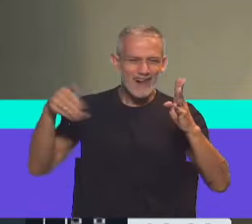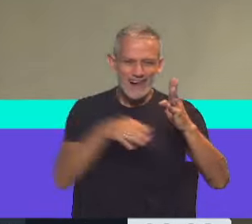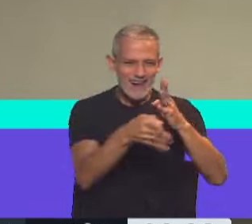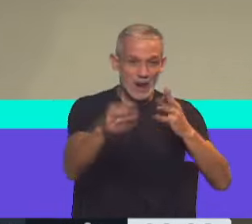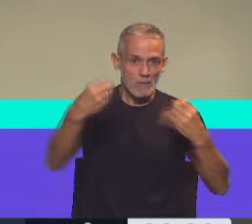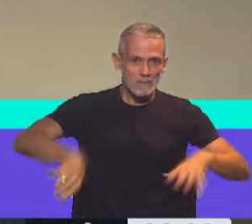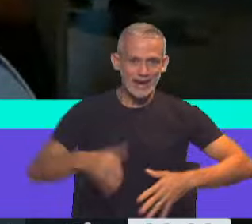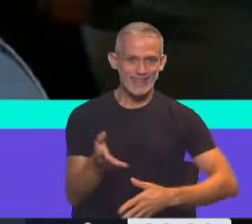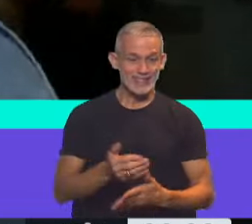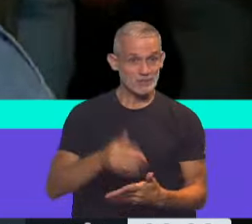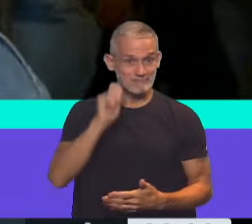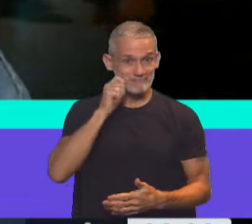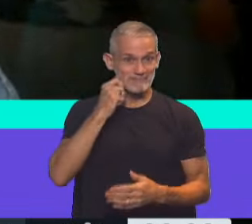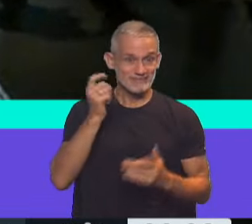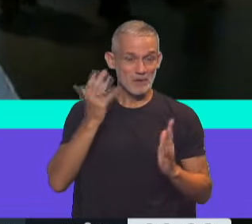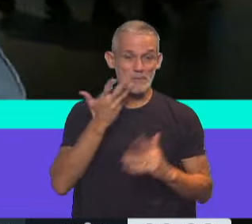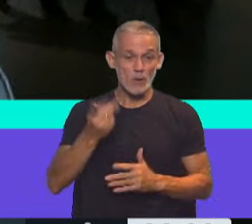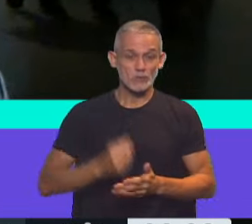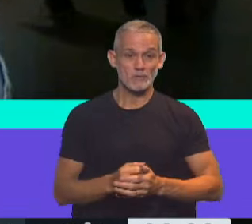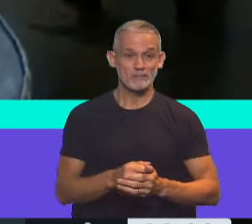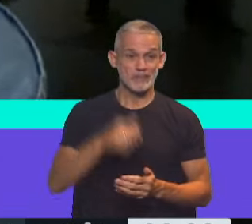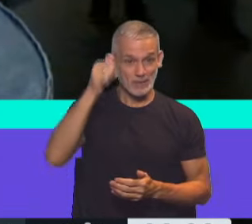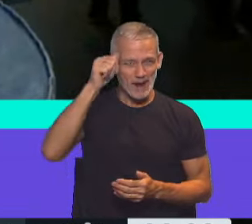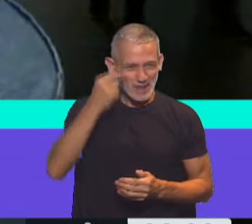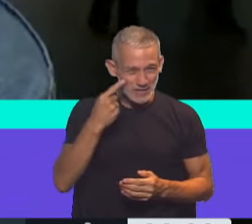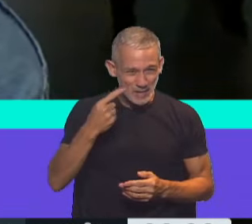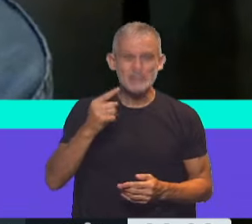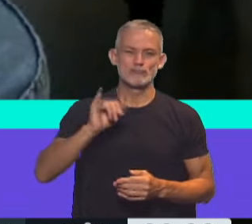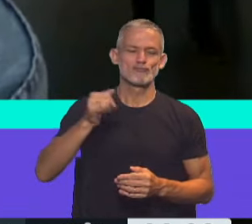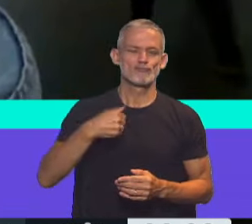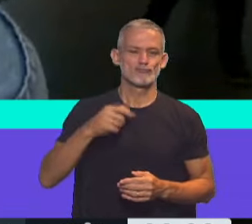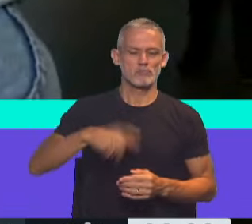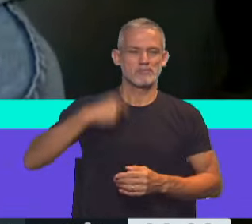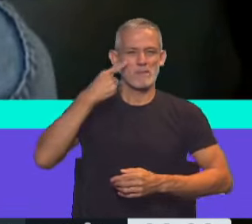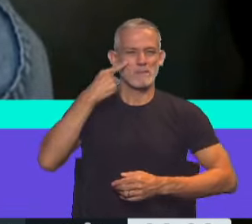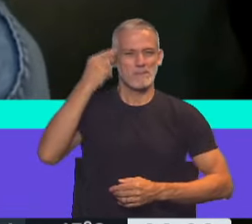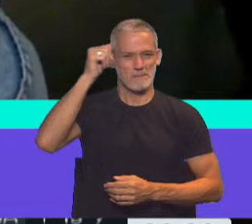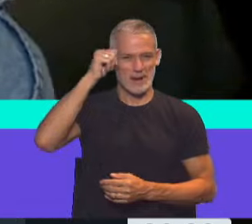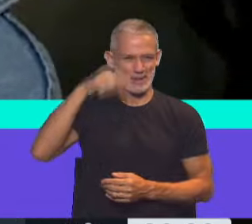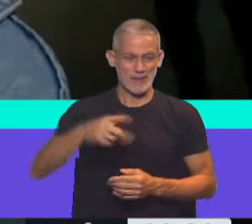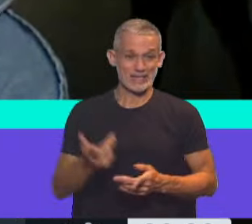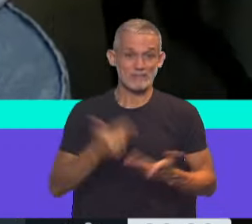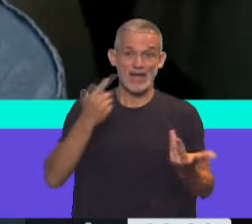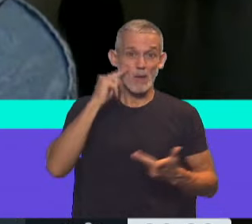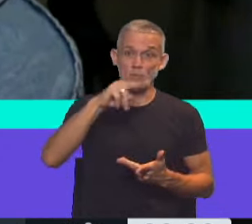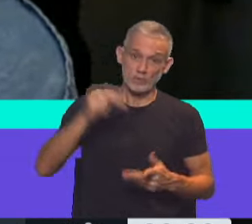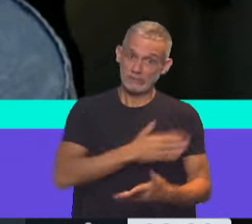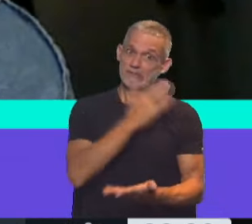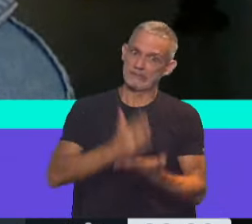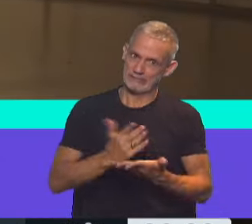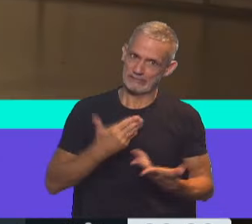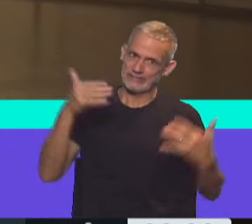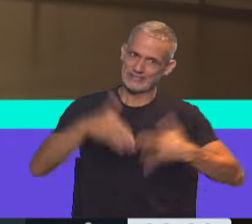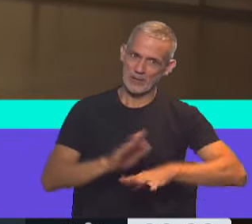bien. La pasaste muy bien. Sí, sí, sí. ¿Vos sos también de aquí, de Mar del Plata? Sí. ¿Sos de venir a los museos? Y a este hace mucho que no vengo, así